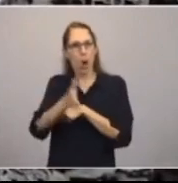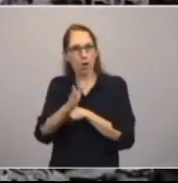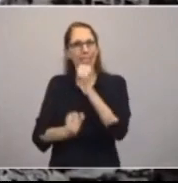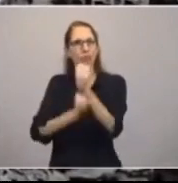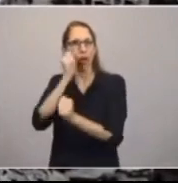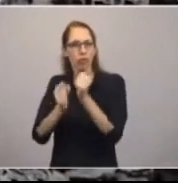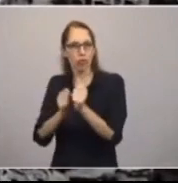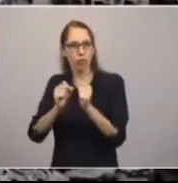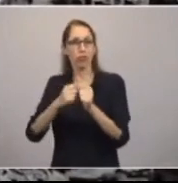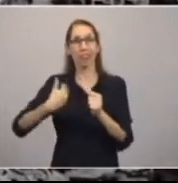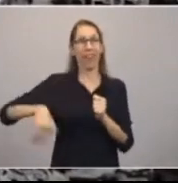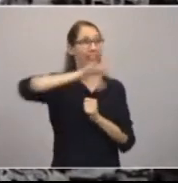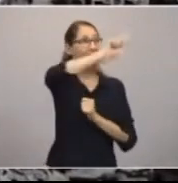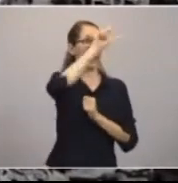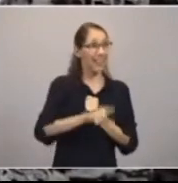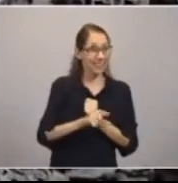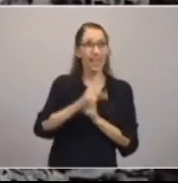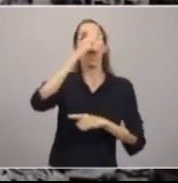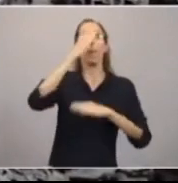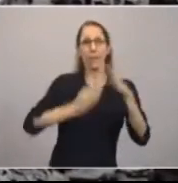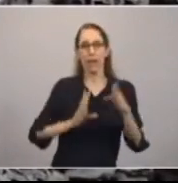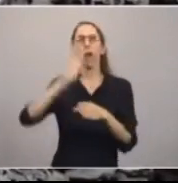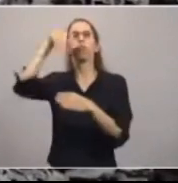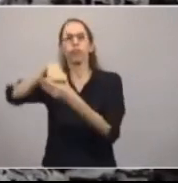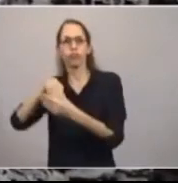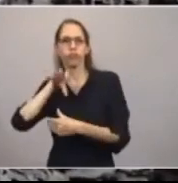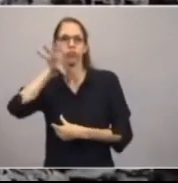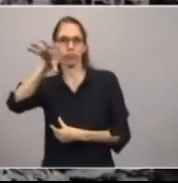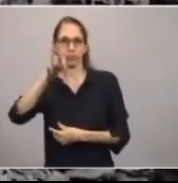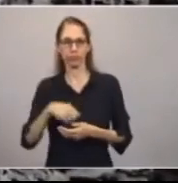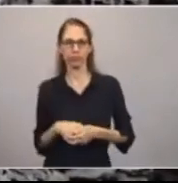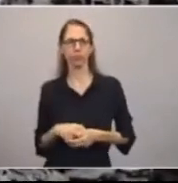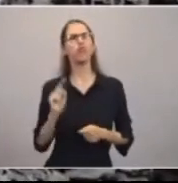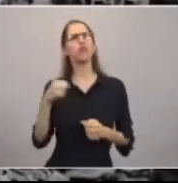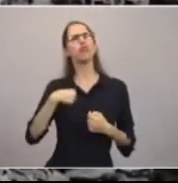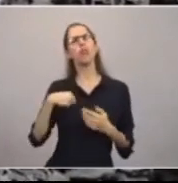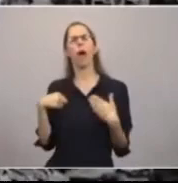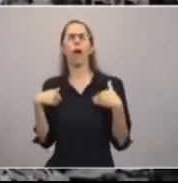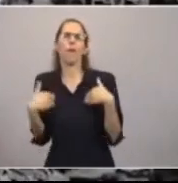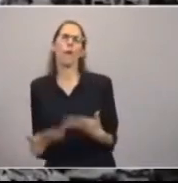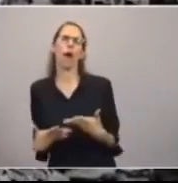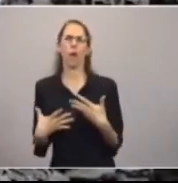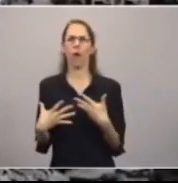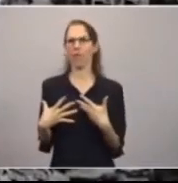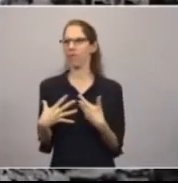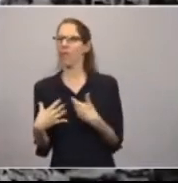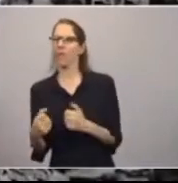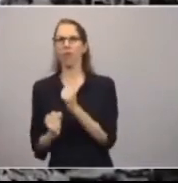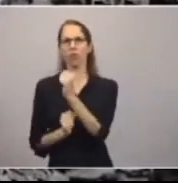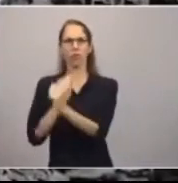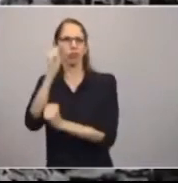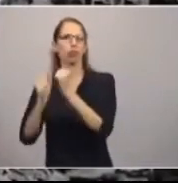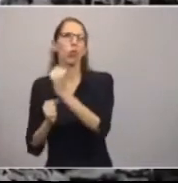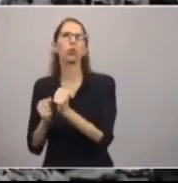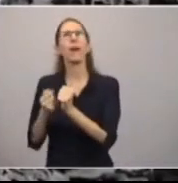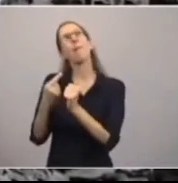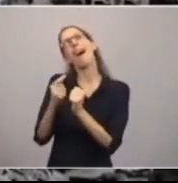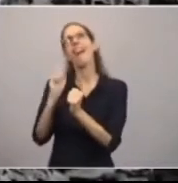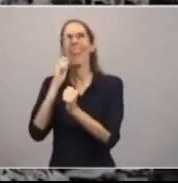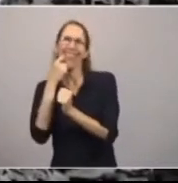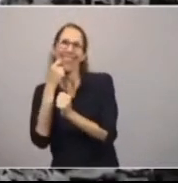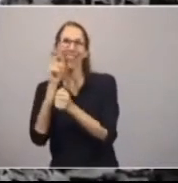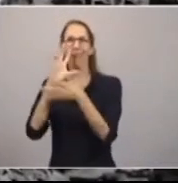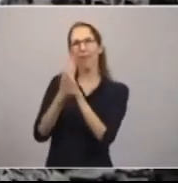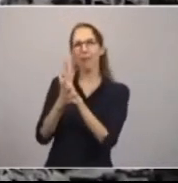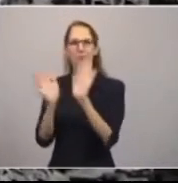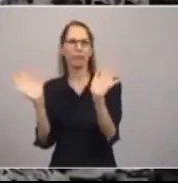industria por una cuestión nostálgica, por una cuestión teórica, ni siquiera, aunque también por todo eso y por una cuestión